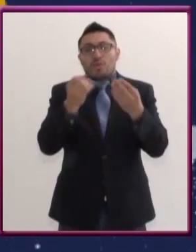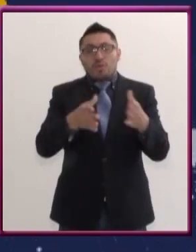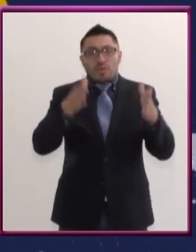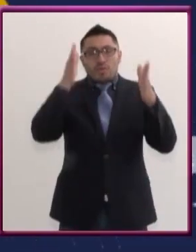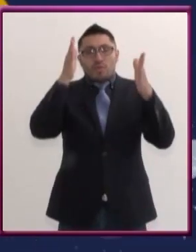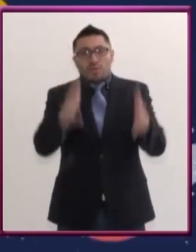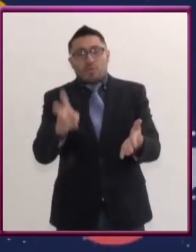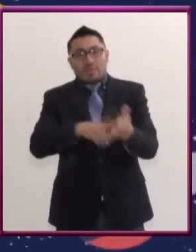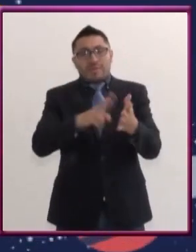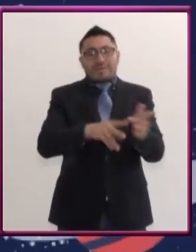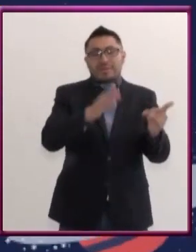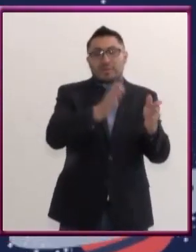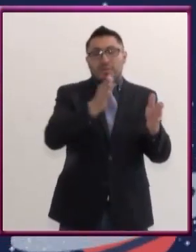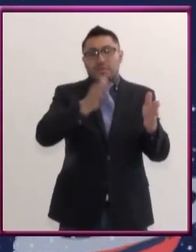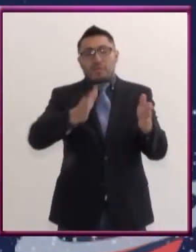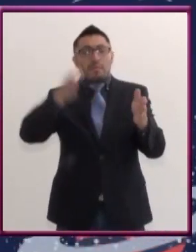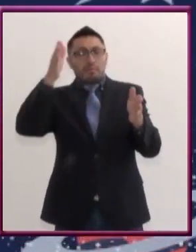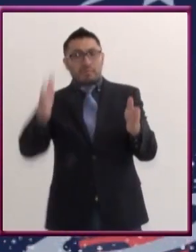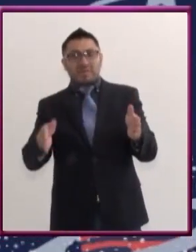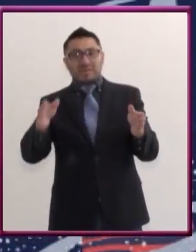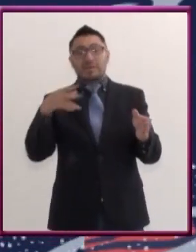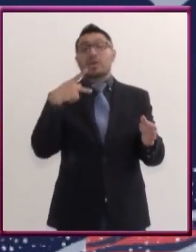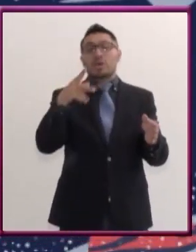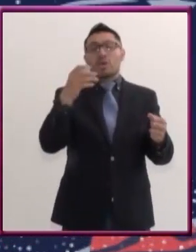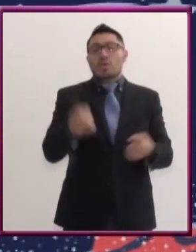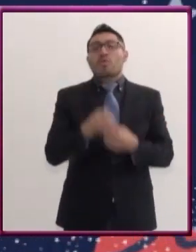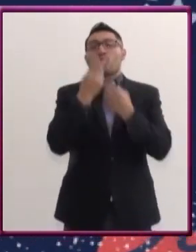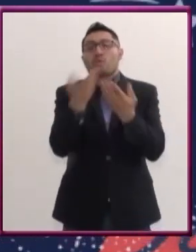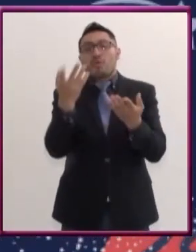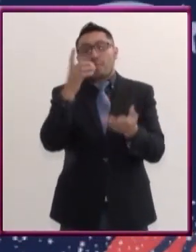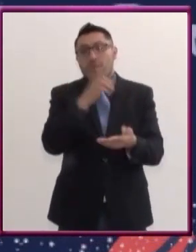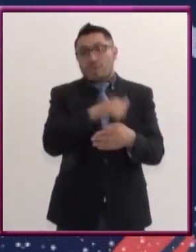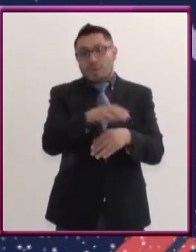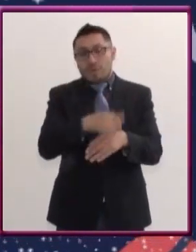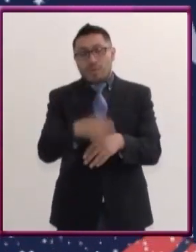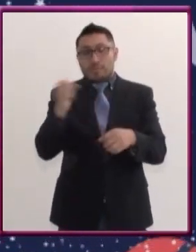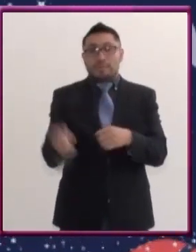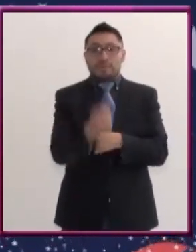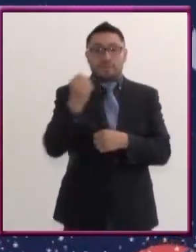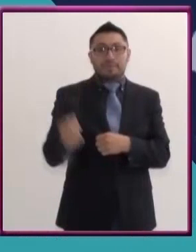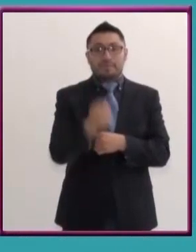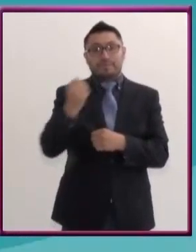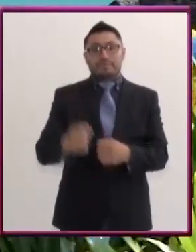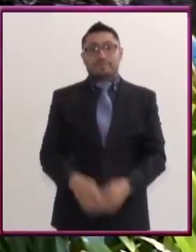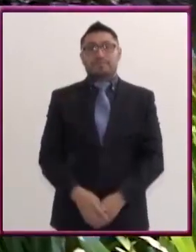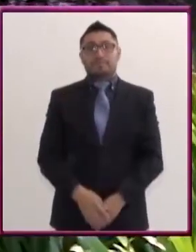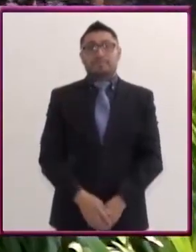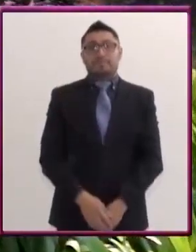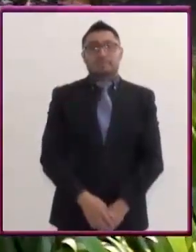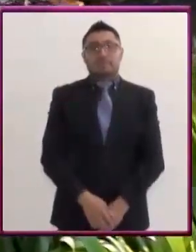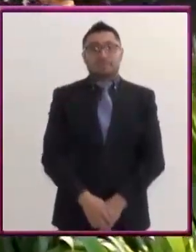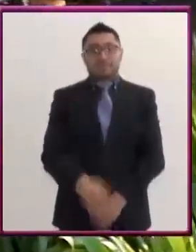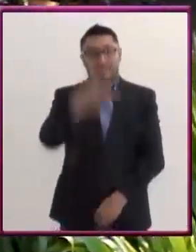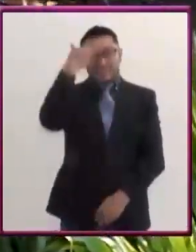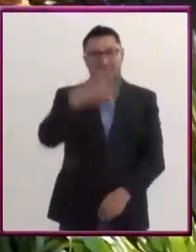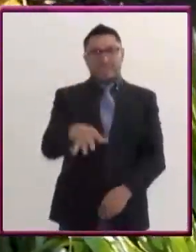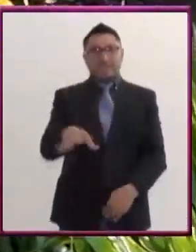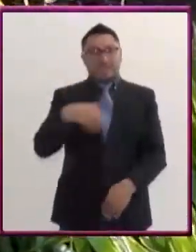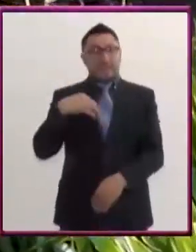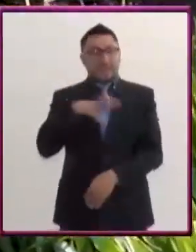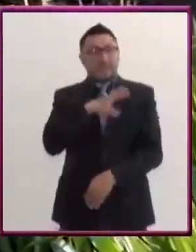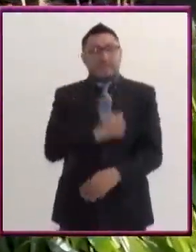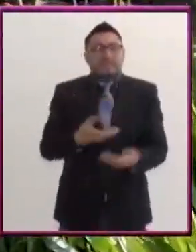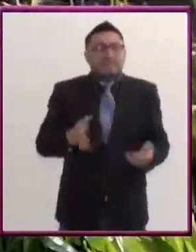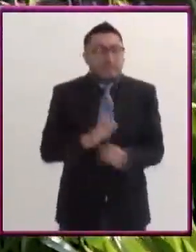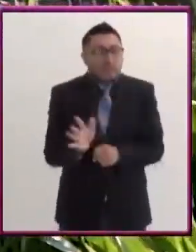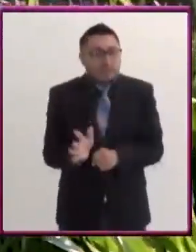su valor a unas cuantas cifras, pues su expresión decimal es infinita. ¿Sabes qué parte no me queda